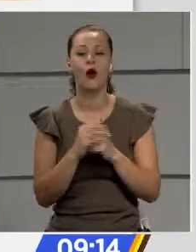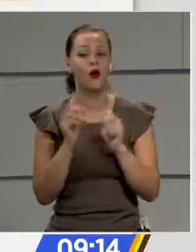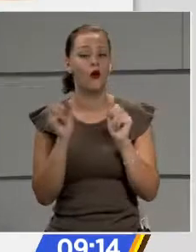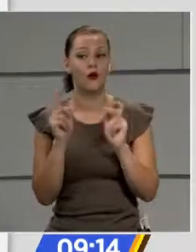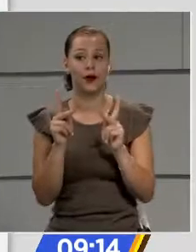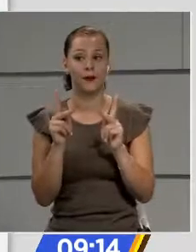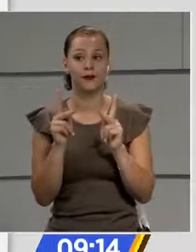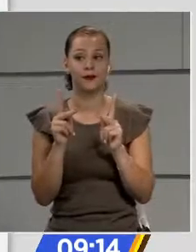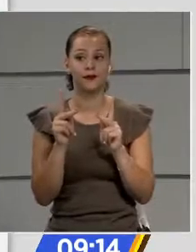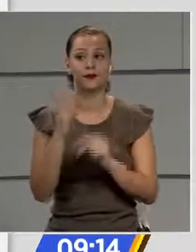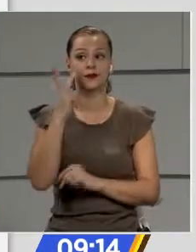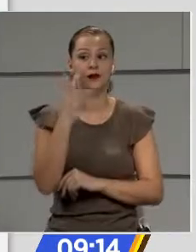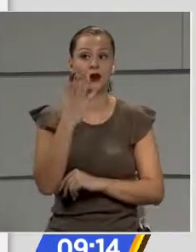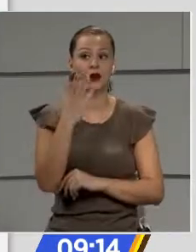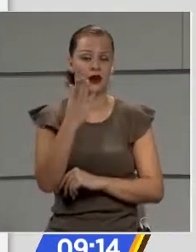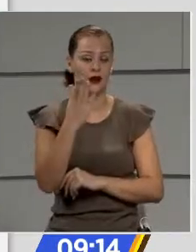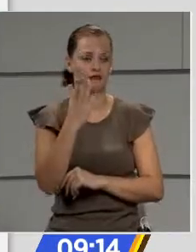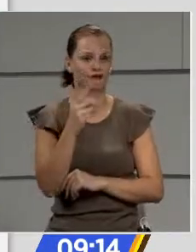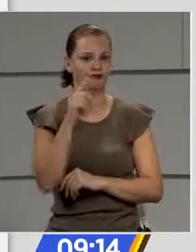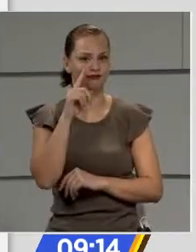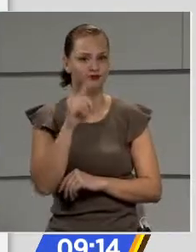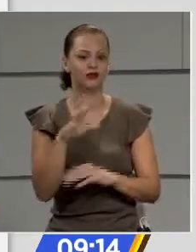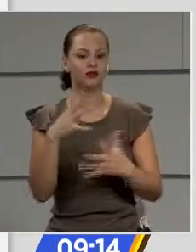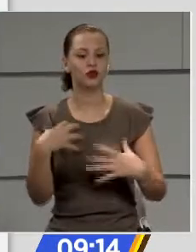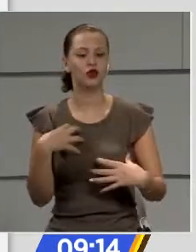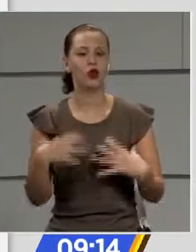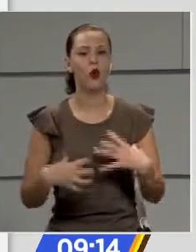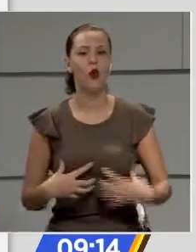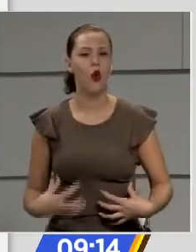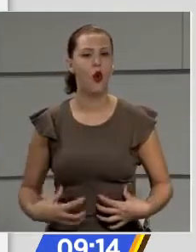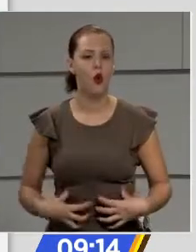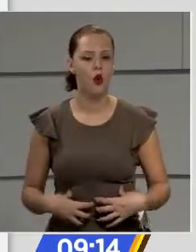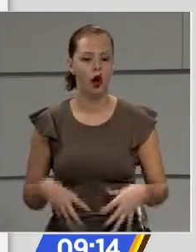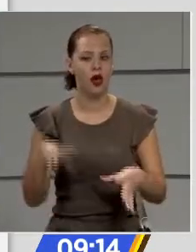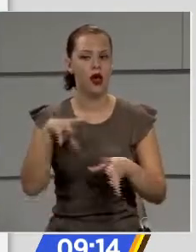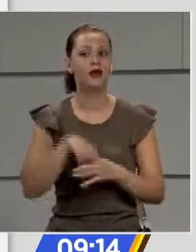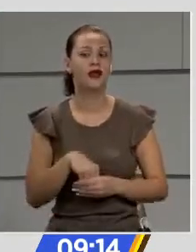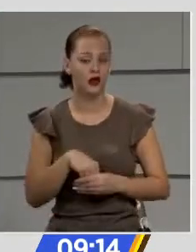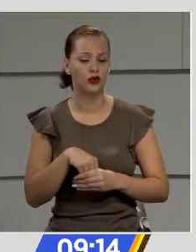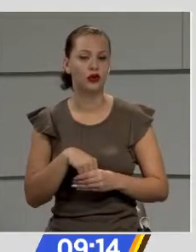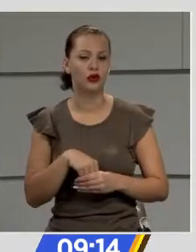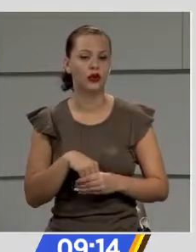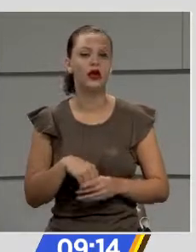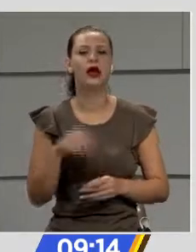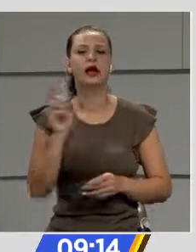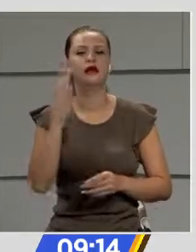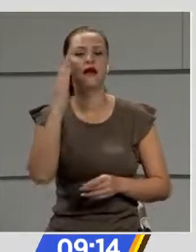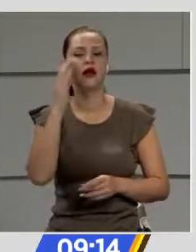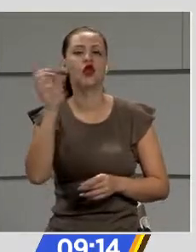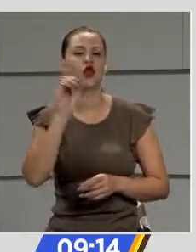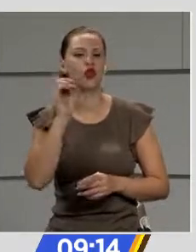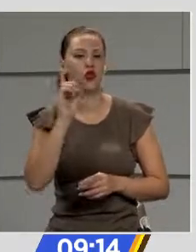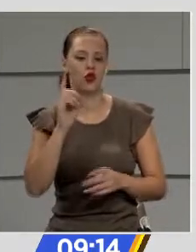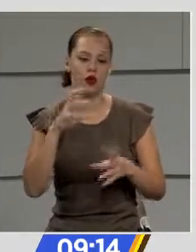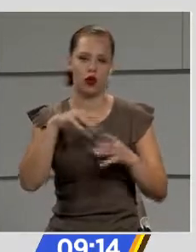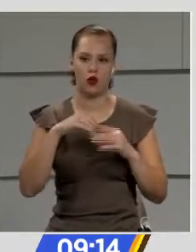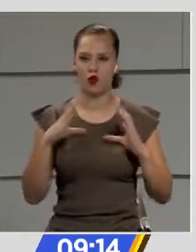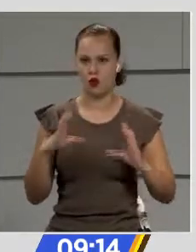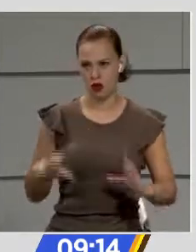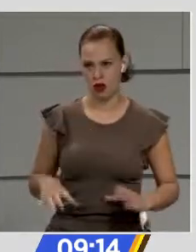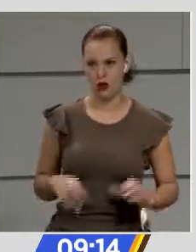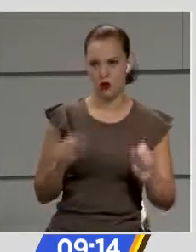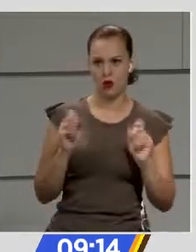Vamos entonces a tratar de ubicar, porque como son órganos que están internos, vamos a ubicarlos dentro de nuestro cuerpo, ¿de